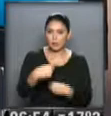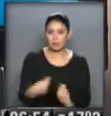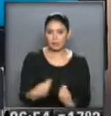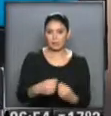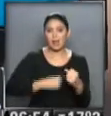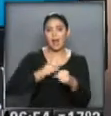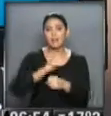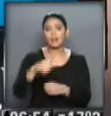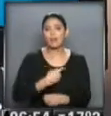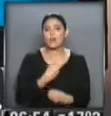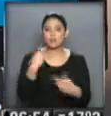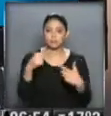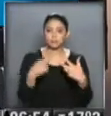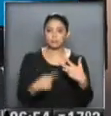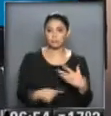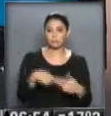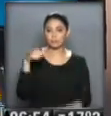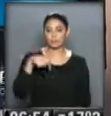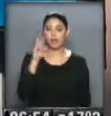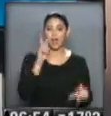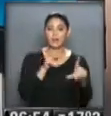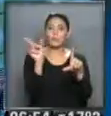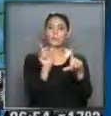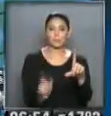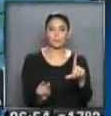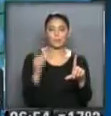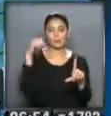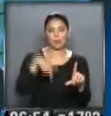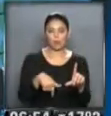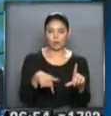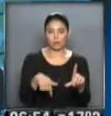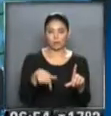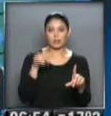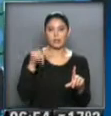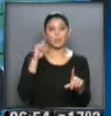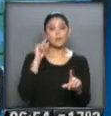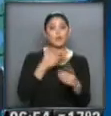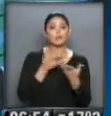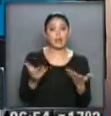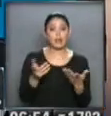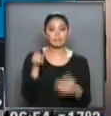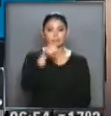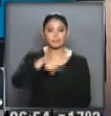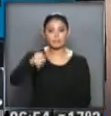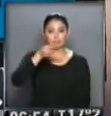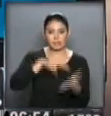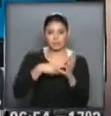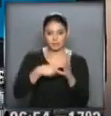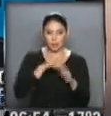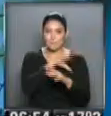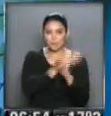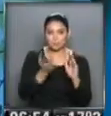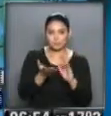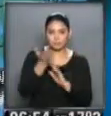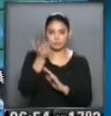a partir de cuándo. Aquí tenemos el mapa pronosticado para el día de hoy, donde nos está indicando que el sistema de alta presión está ya ingresando